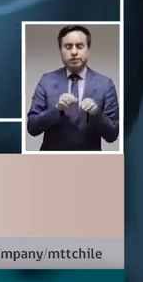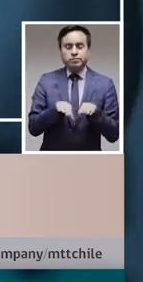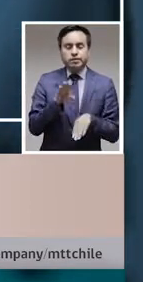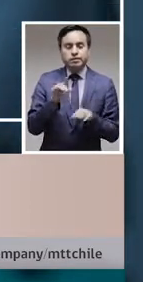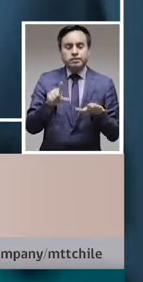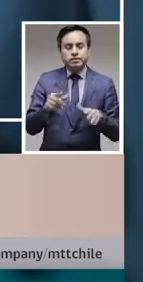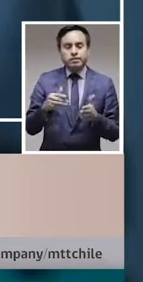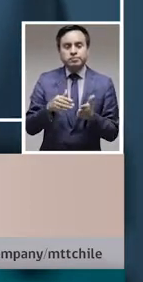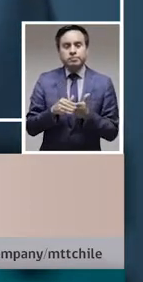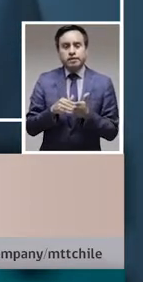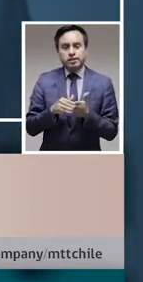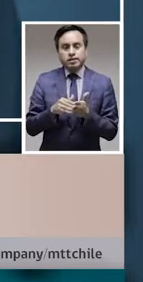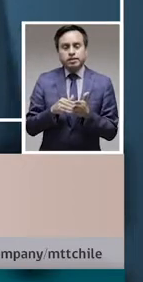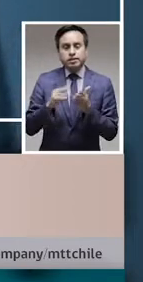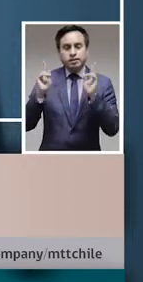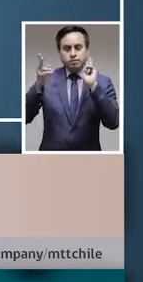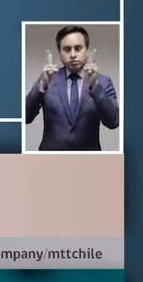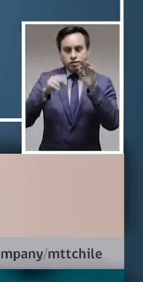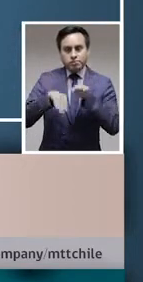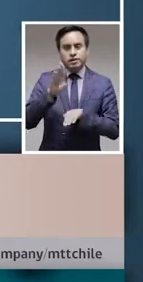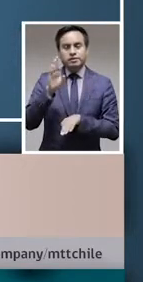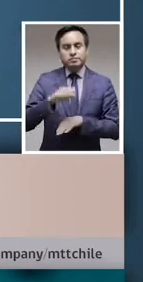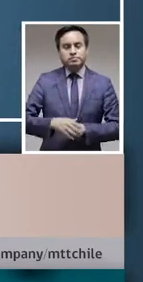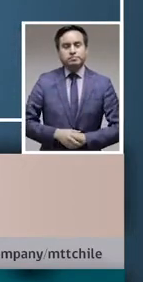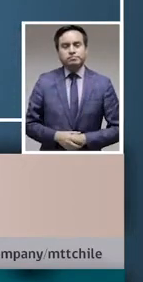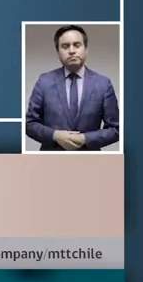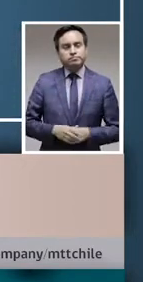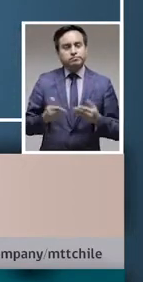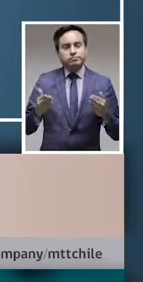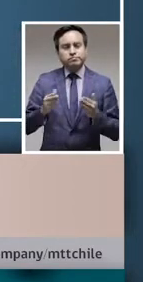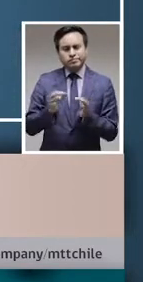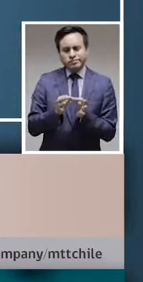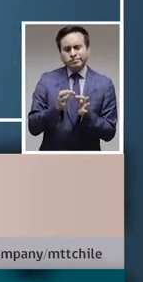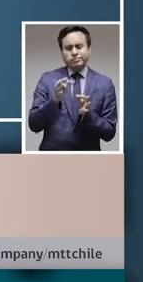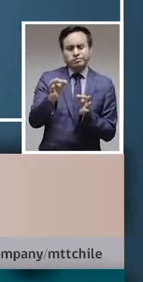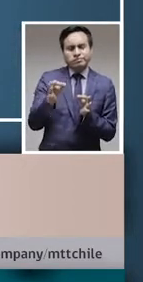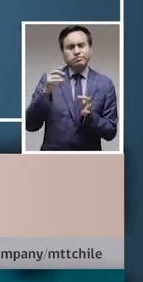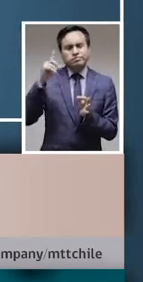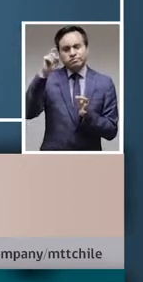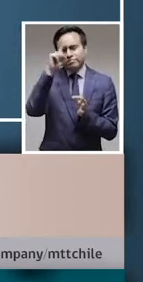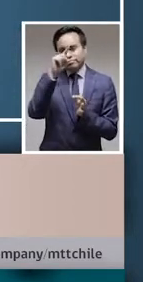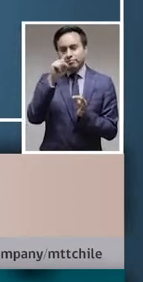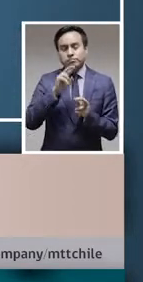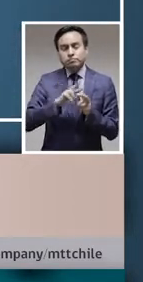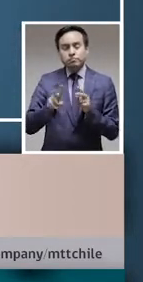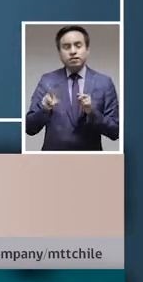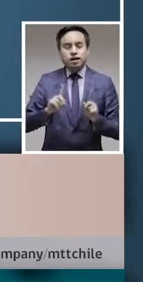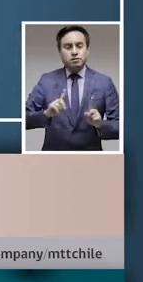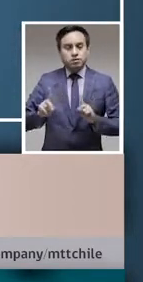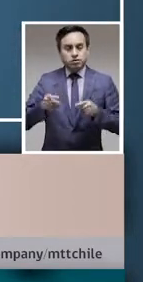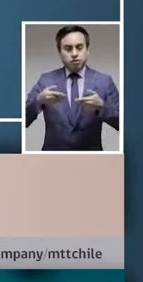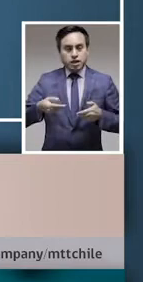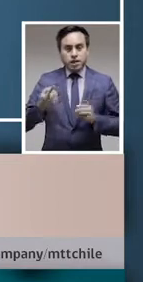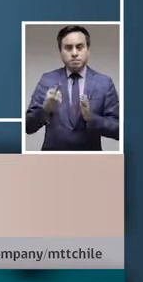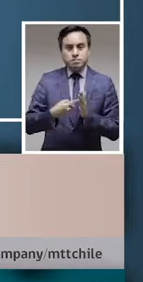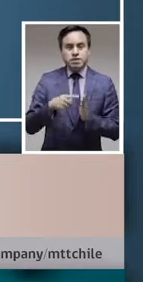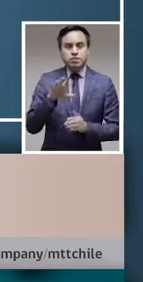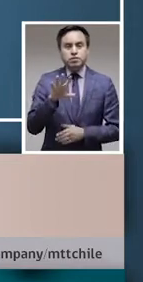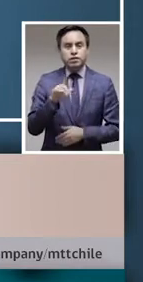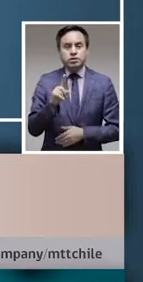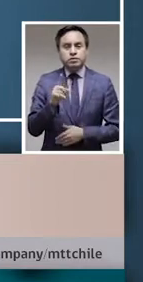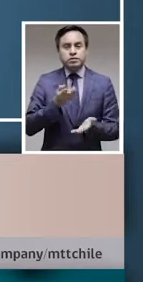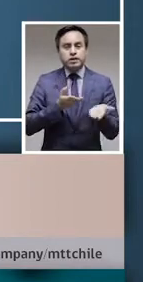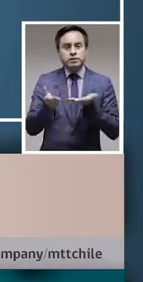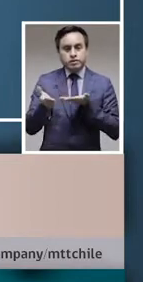de 17.000 buses. Para zonas aisladas, estamos administrando